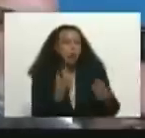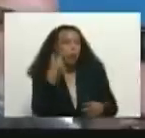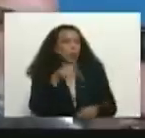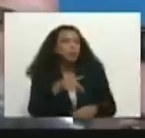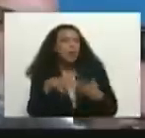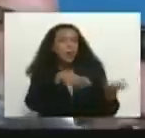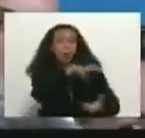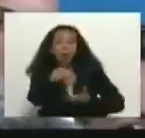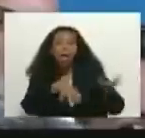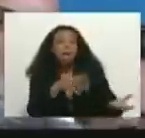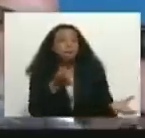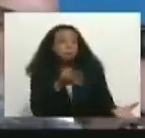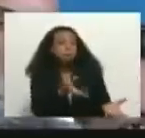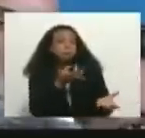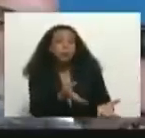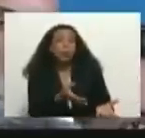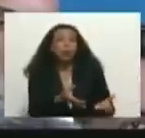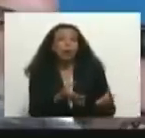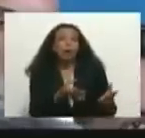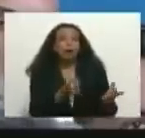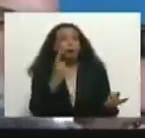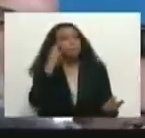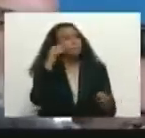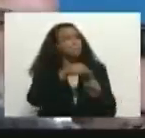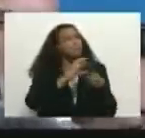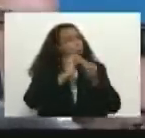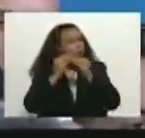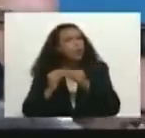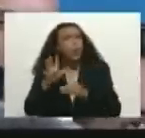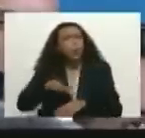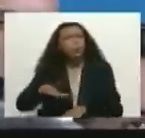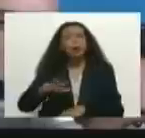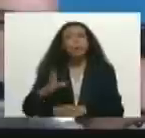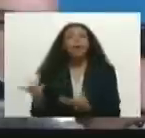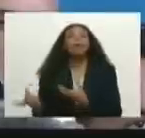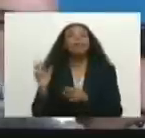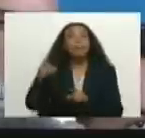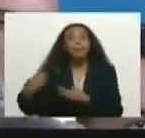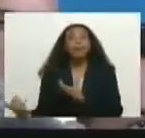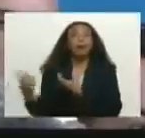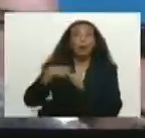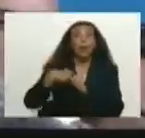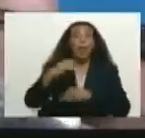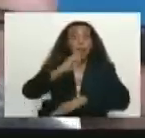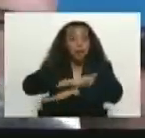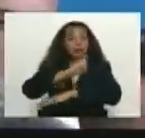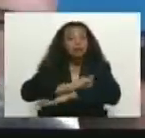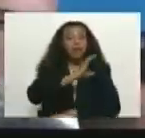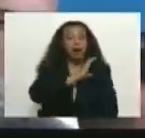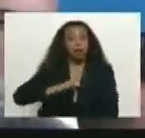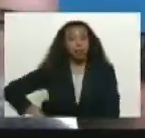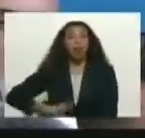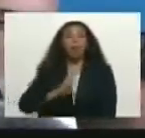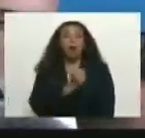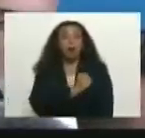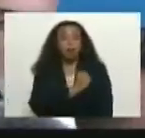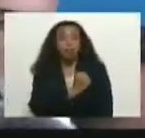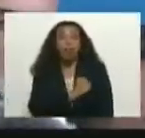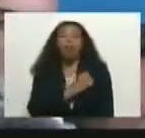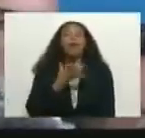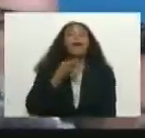2019, inmediatamente dice, vamos a meter las iglesias cristianas, católicas